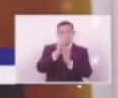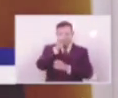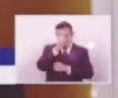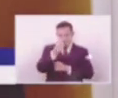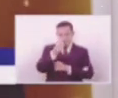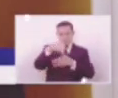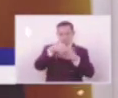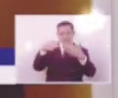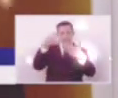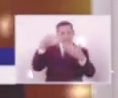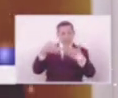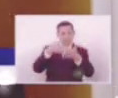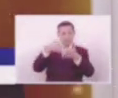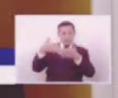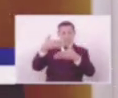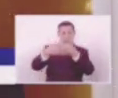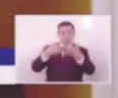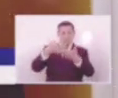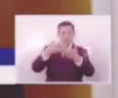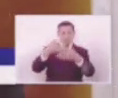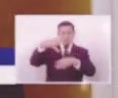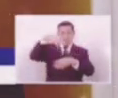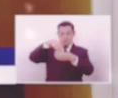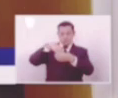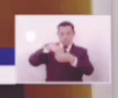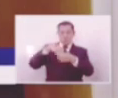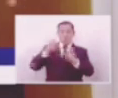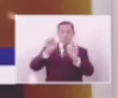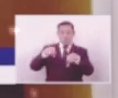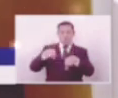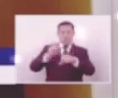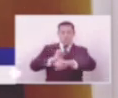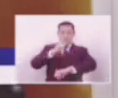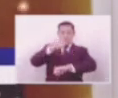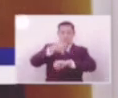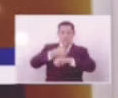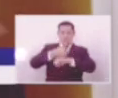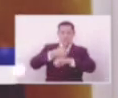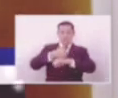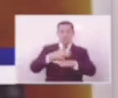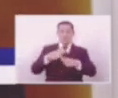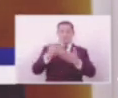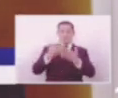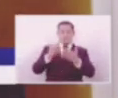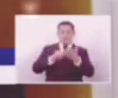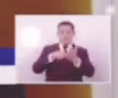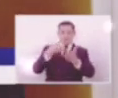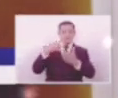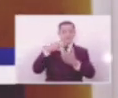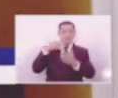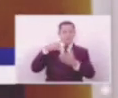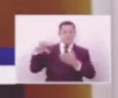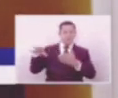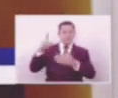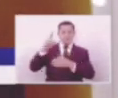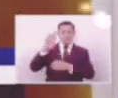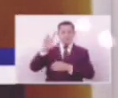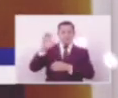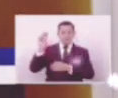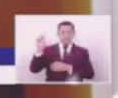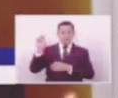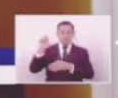asamblea legislativa el inicio del proceso interno correspondiente para que podamos establecer una vez desaforado el parlamentario